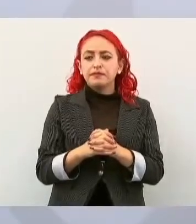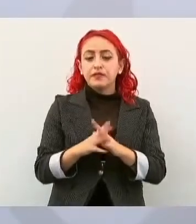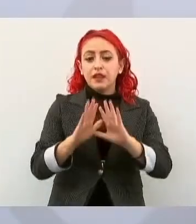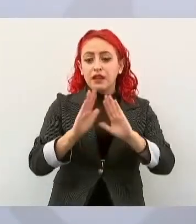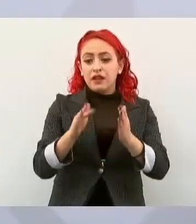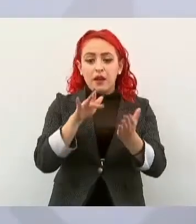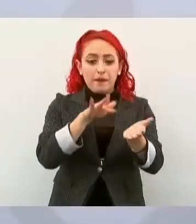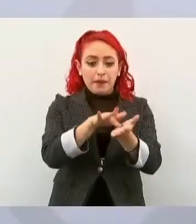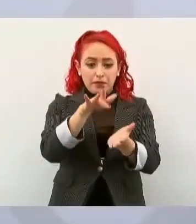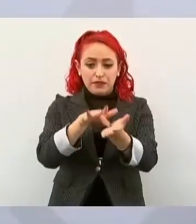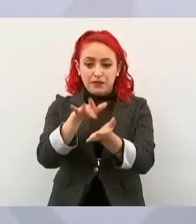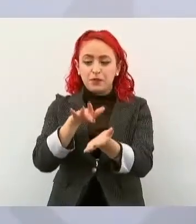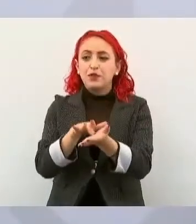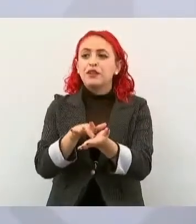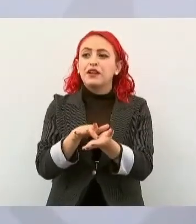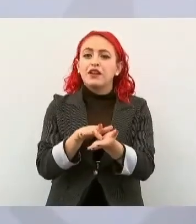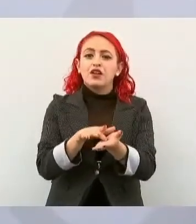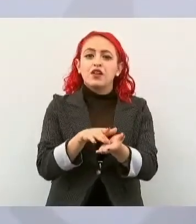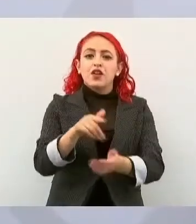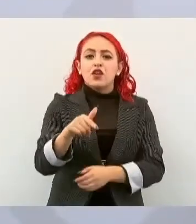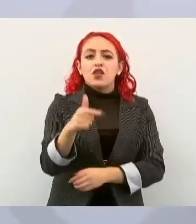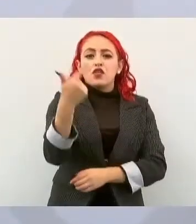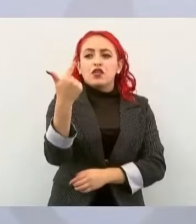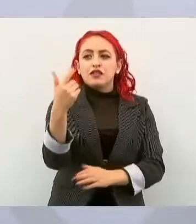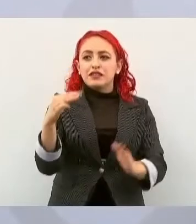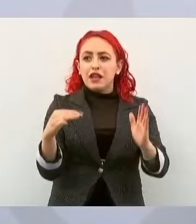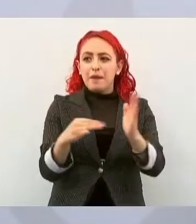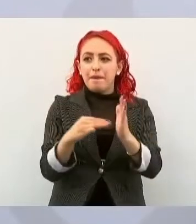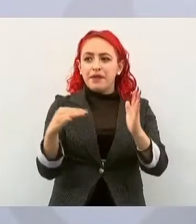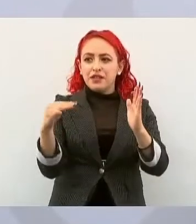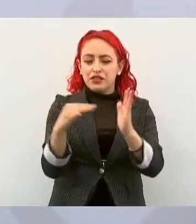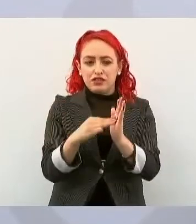estar apoyando a 12 millones